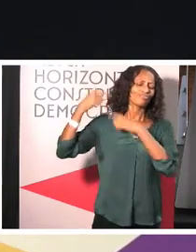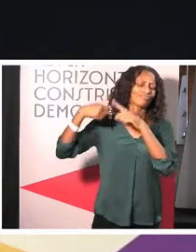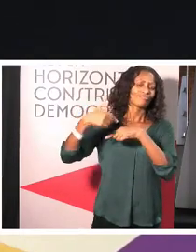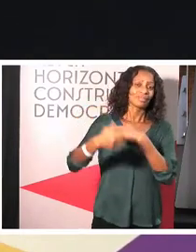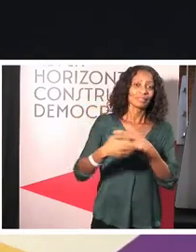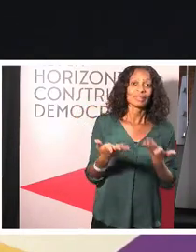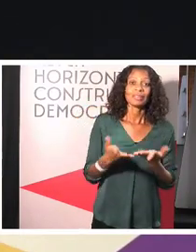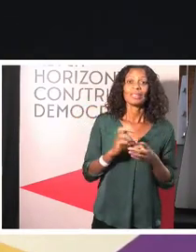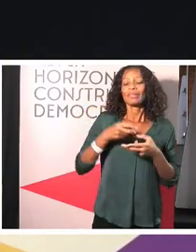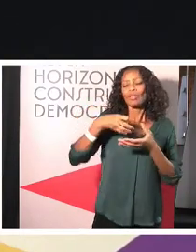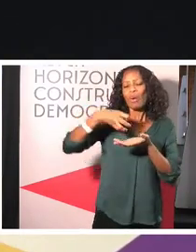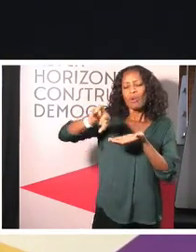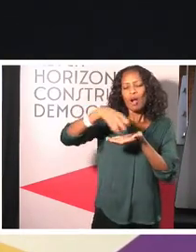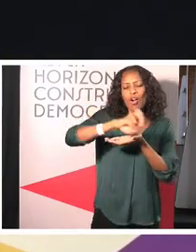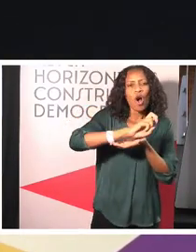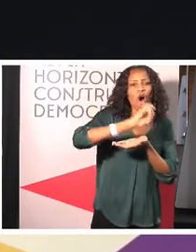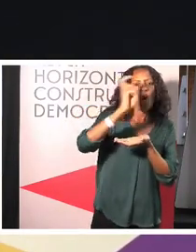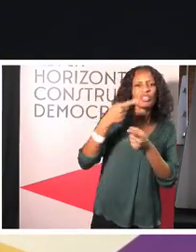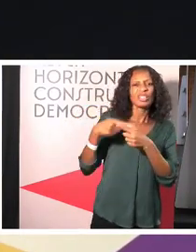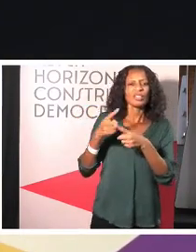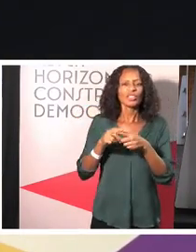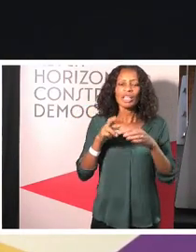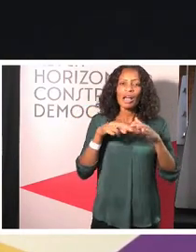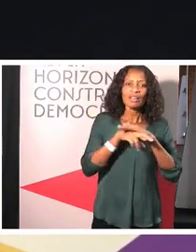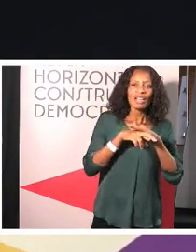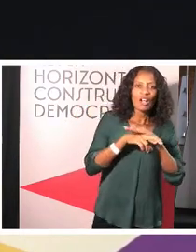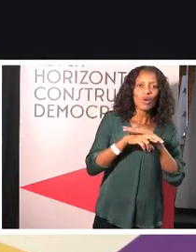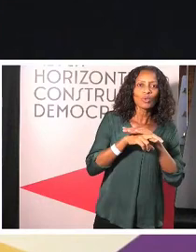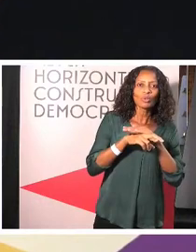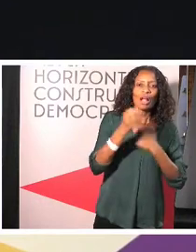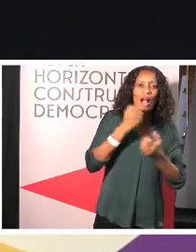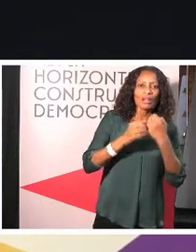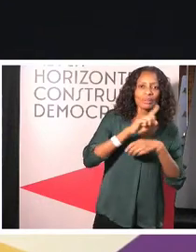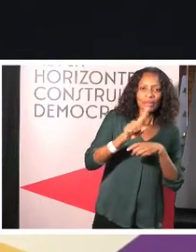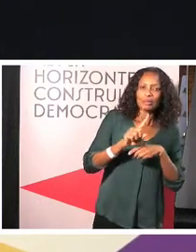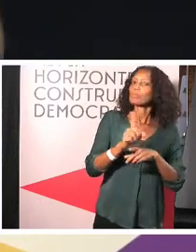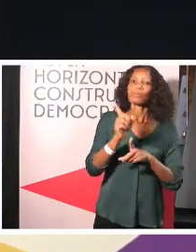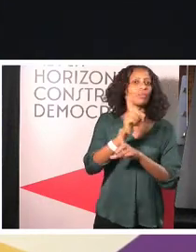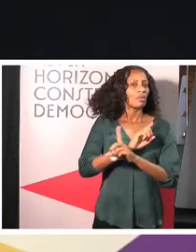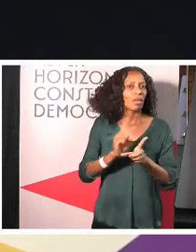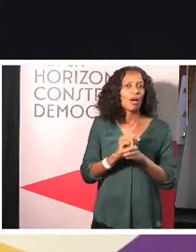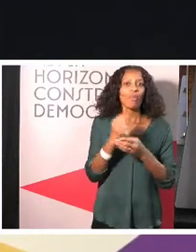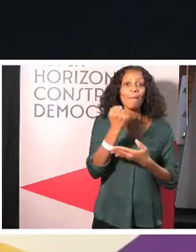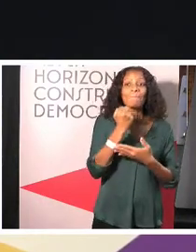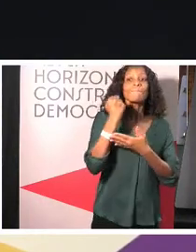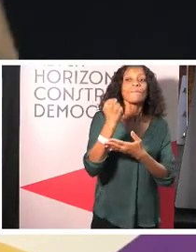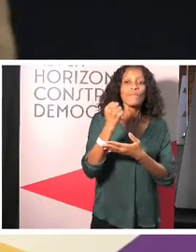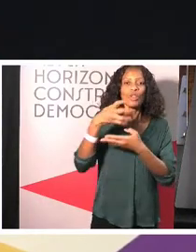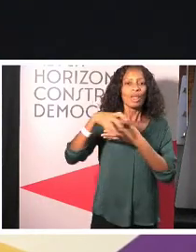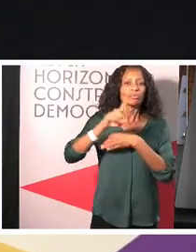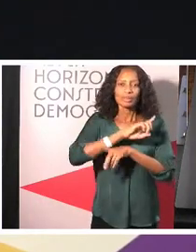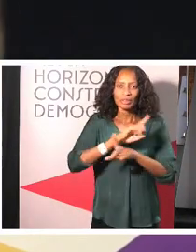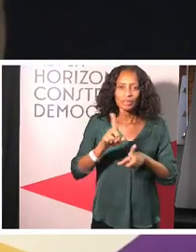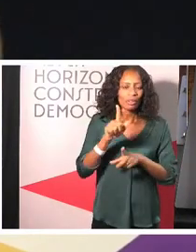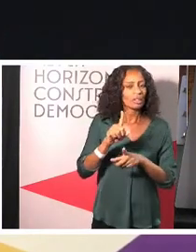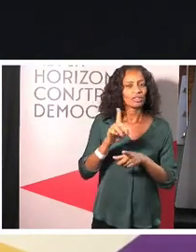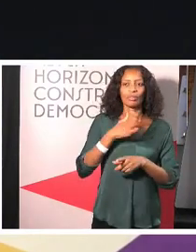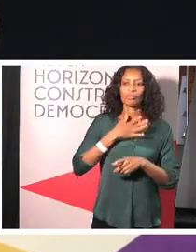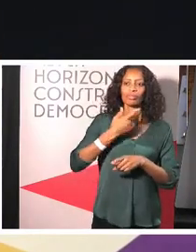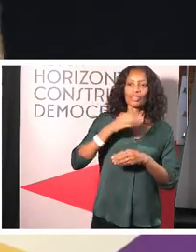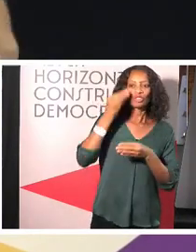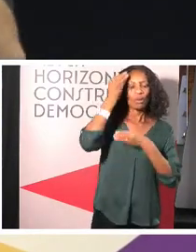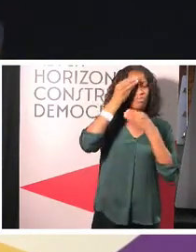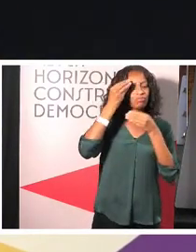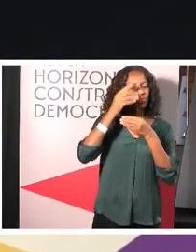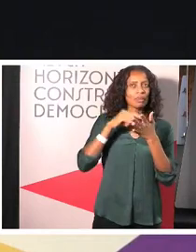de redistribuir otra cosa que no solo los recursos económicos, sino en este caso el poder. No nos hemos planteado todavía, y esto es una de las cuestiones